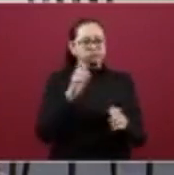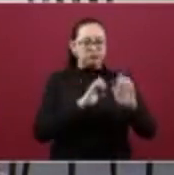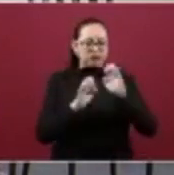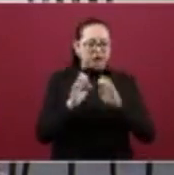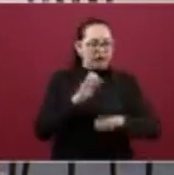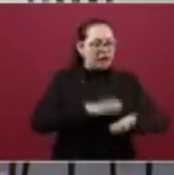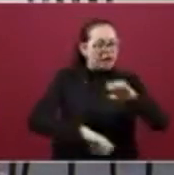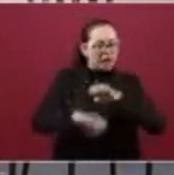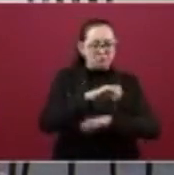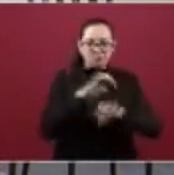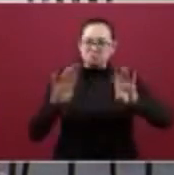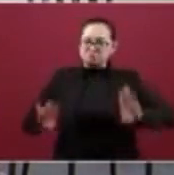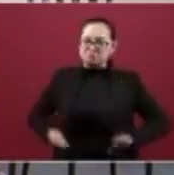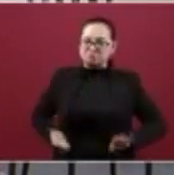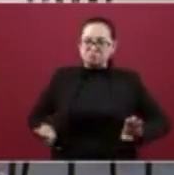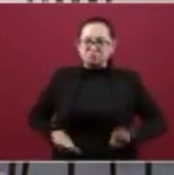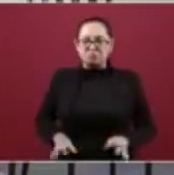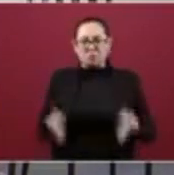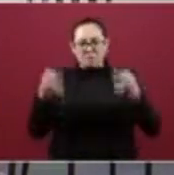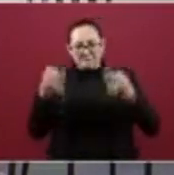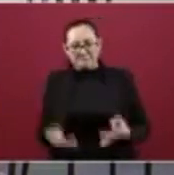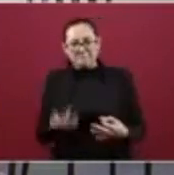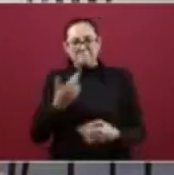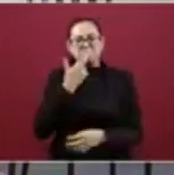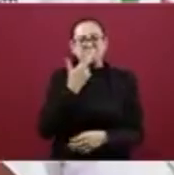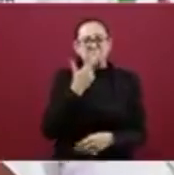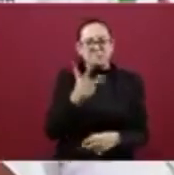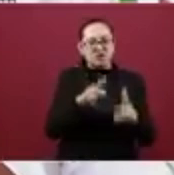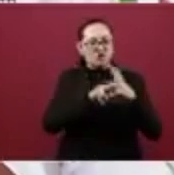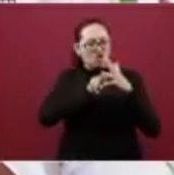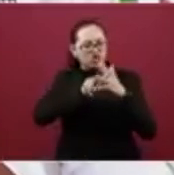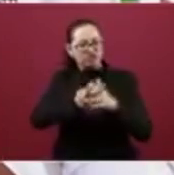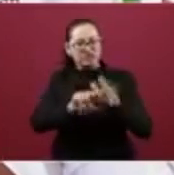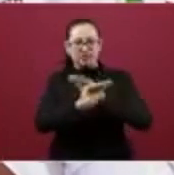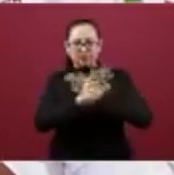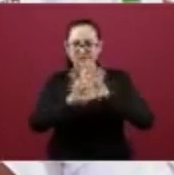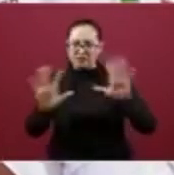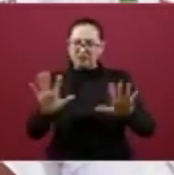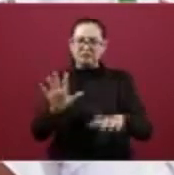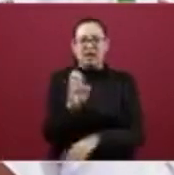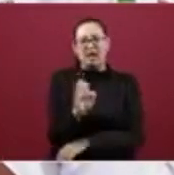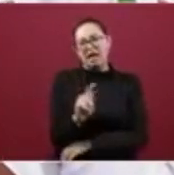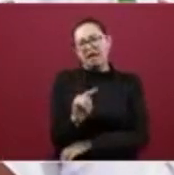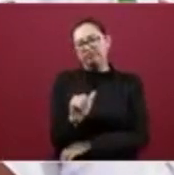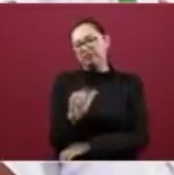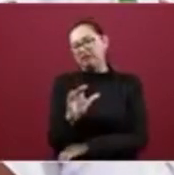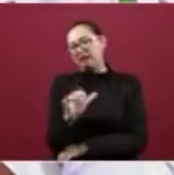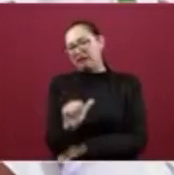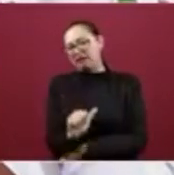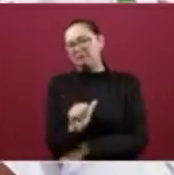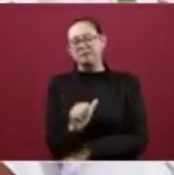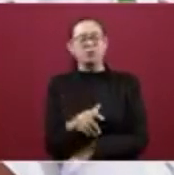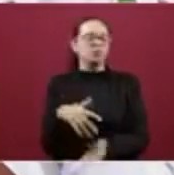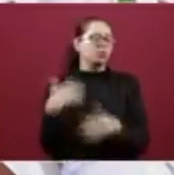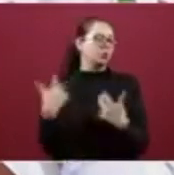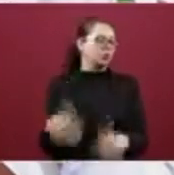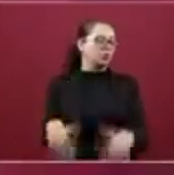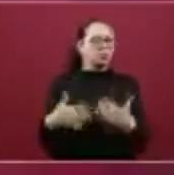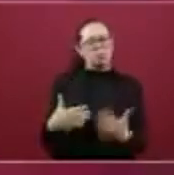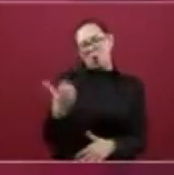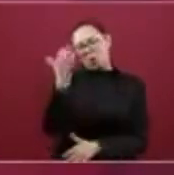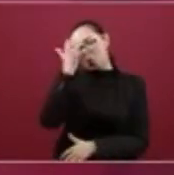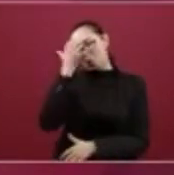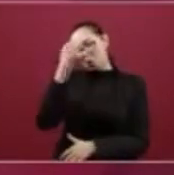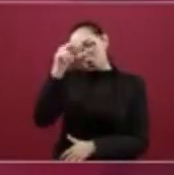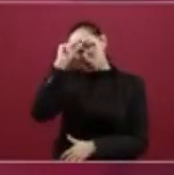las mejores prácticas de transparencia, de ética y sobre todo que tienen un amplio